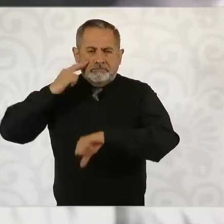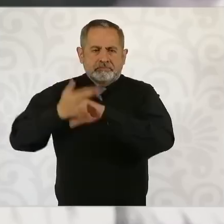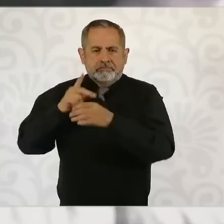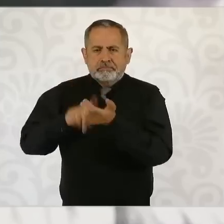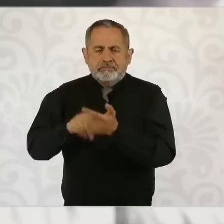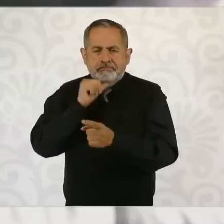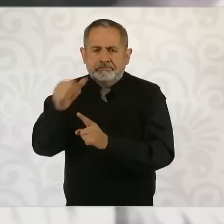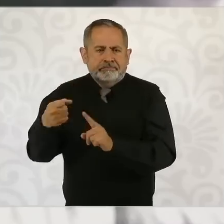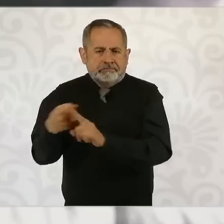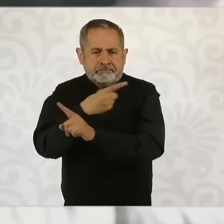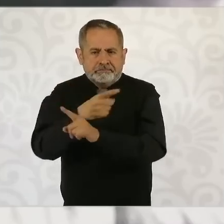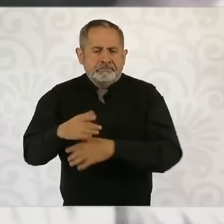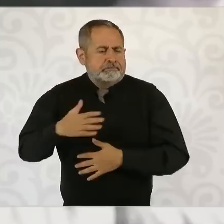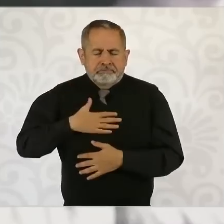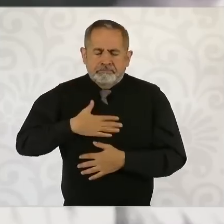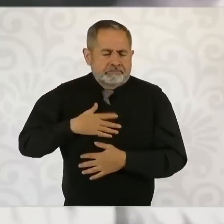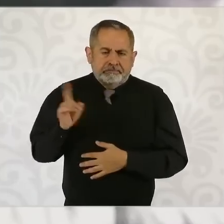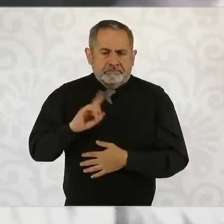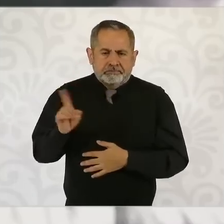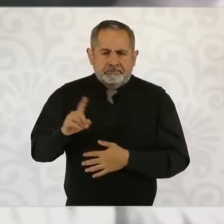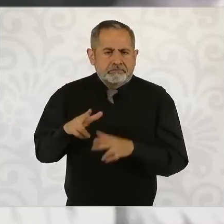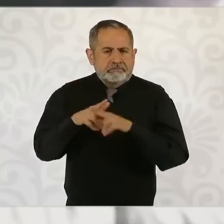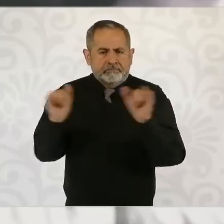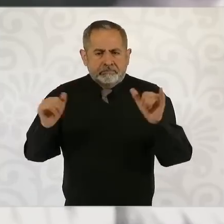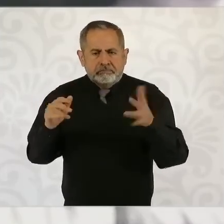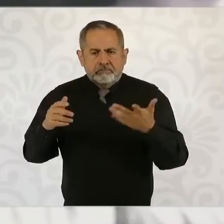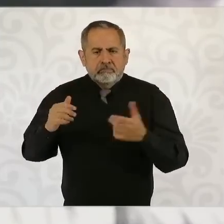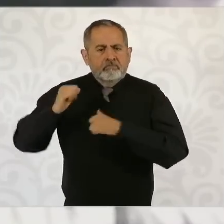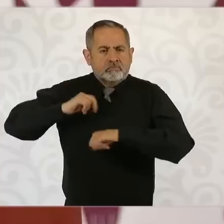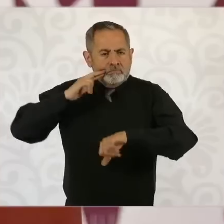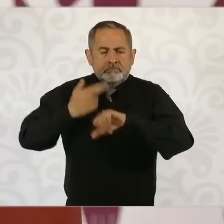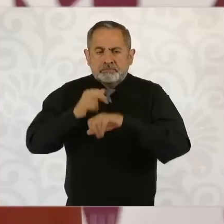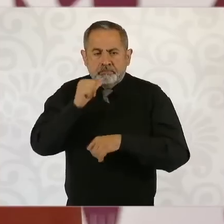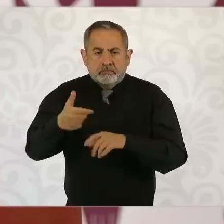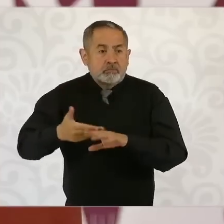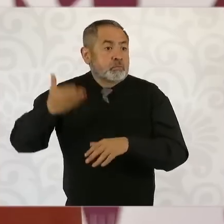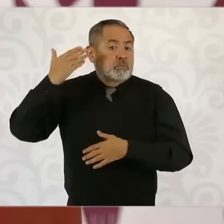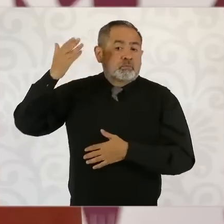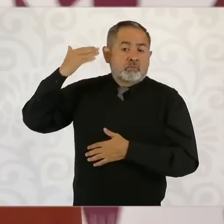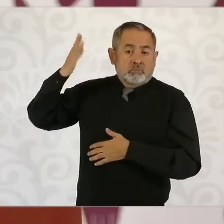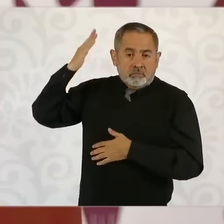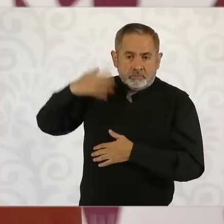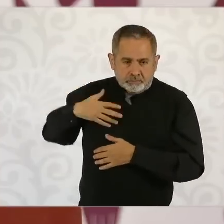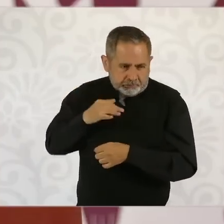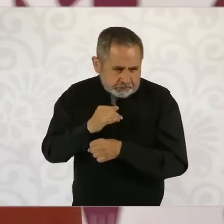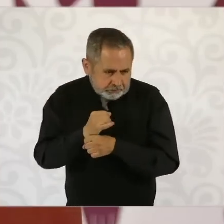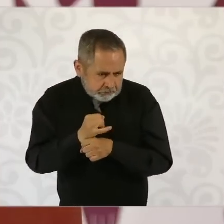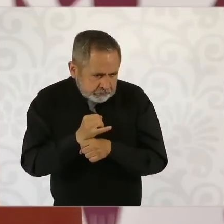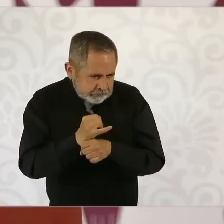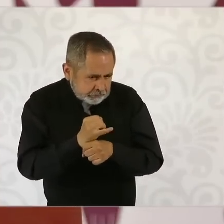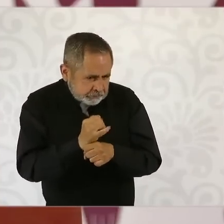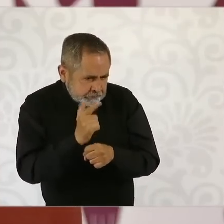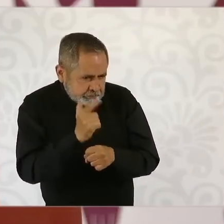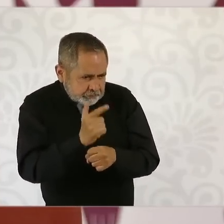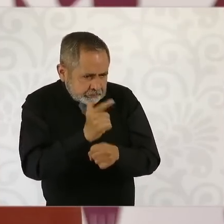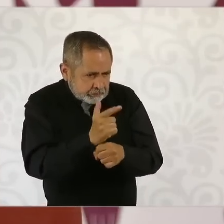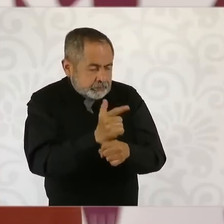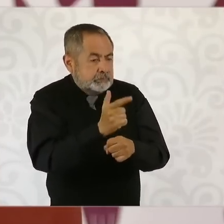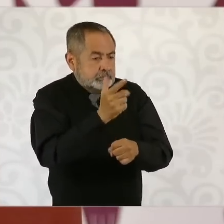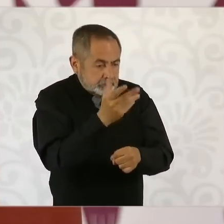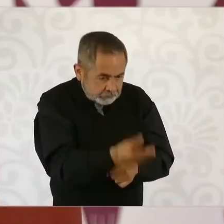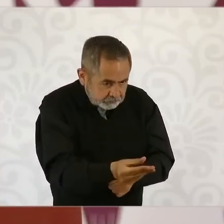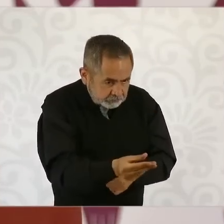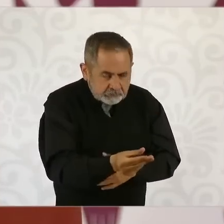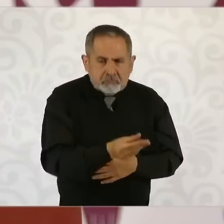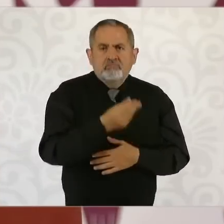ya nosotros no somos ninguna autoridad, lo fuimos mientras hicimos la investigación. A partir del